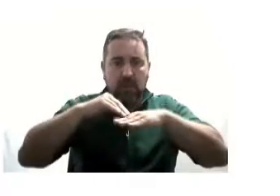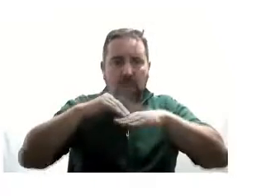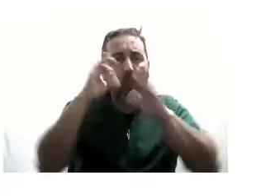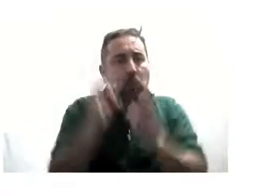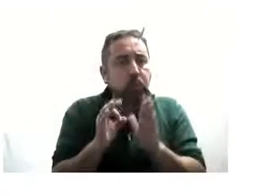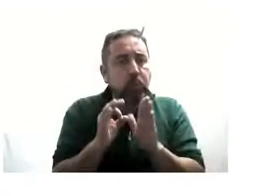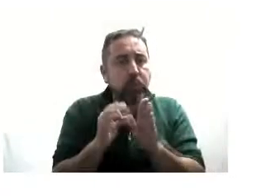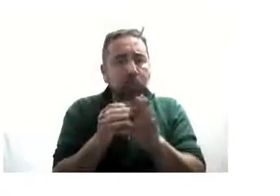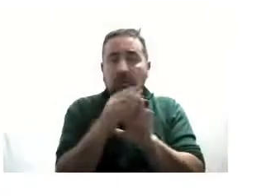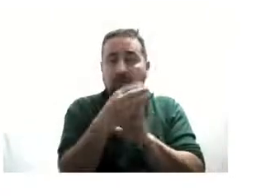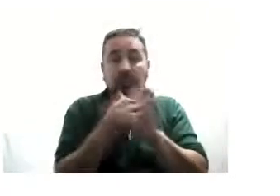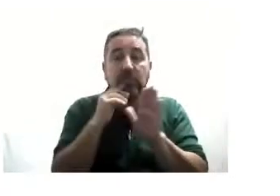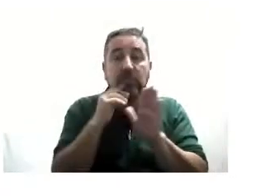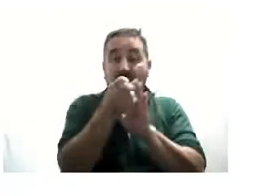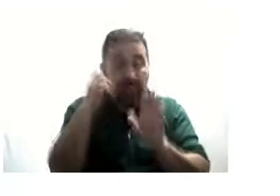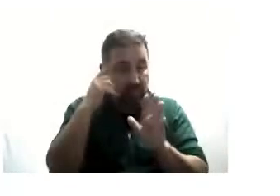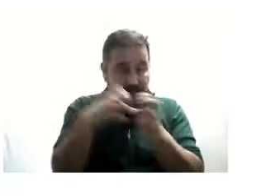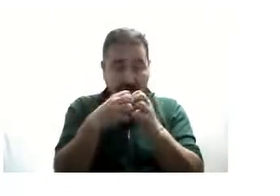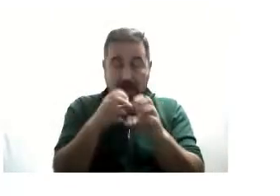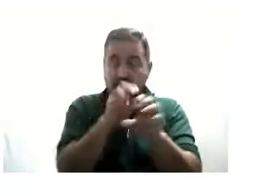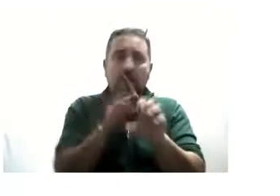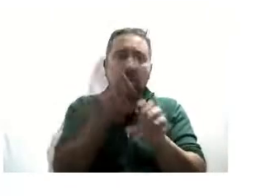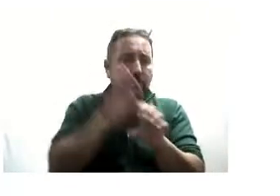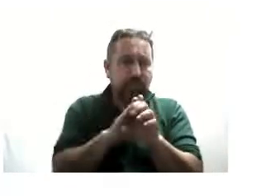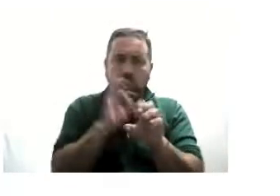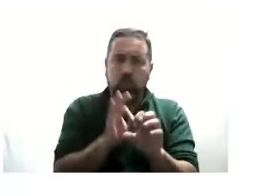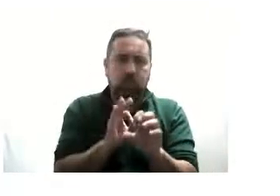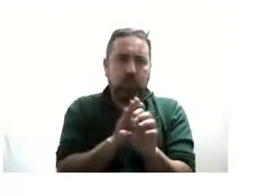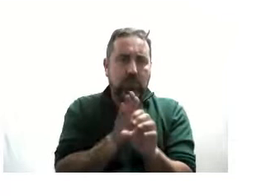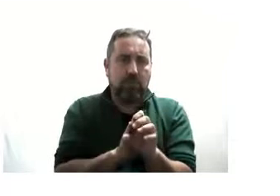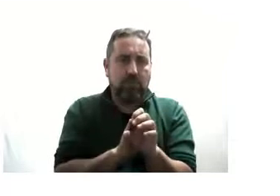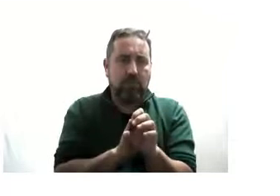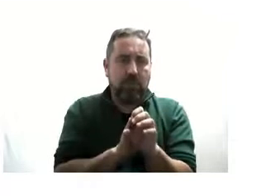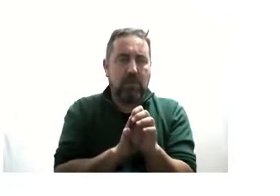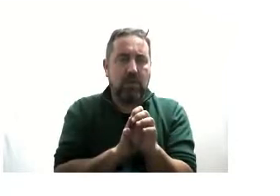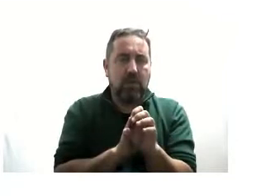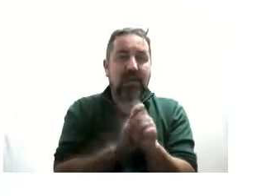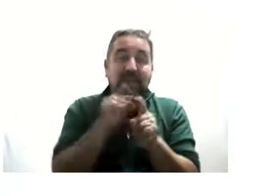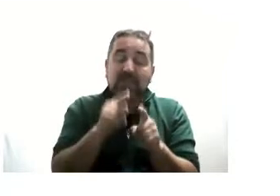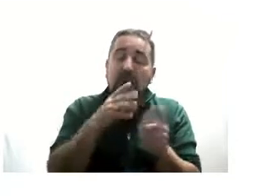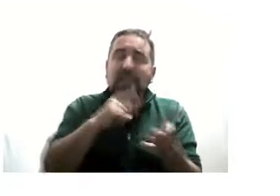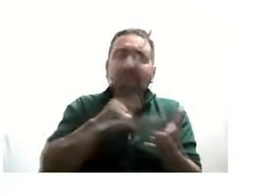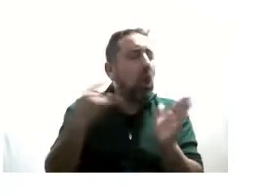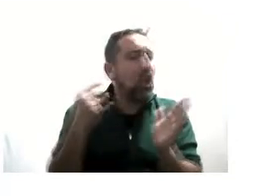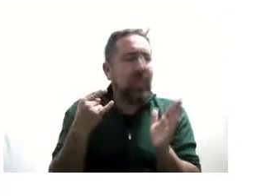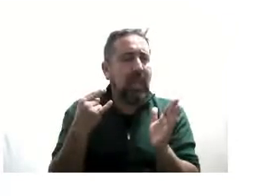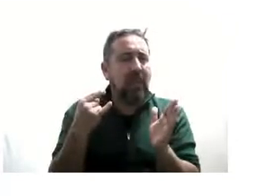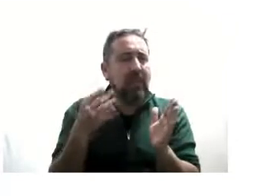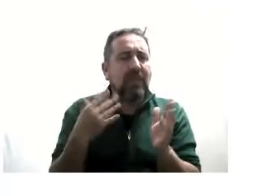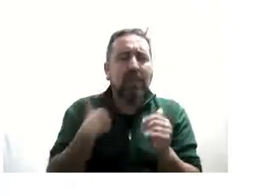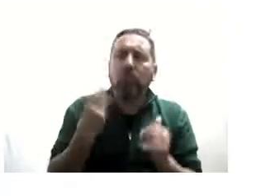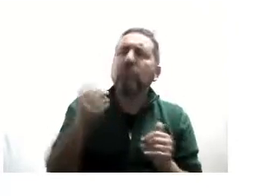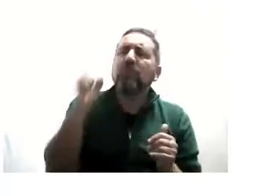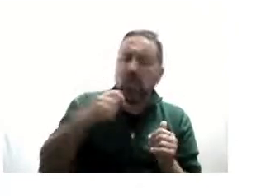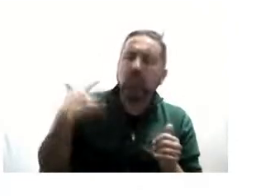en el tronco cerebral, entre el tronco cerebral y el cerebelo. Es una tecnología que lleva muchos años